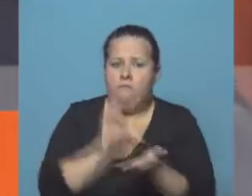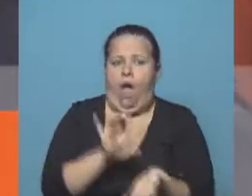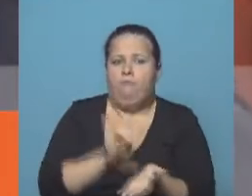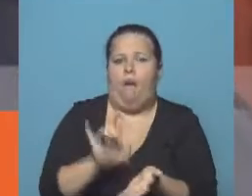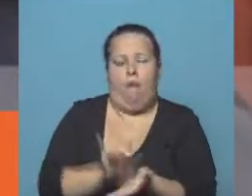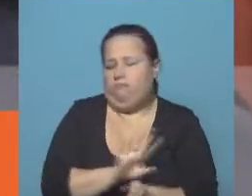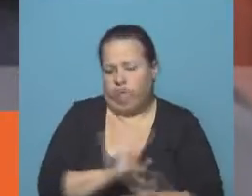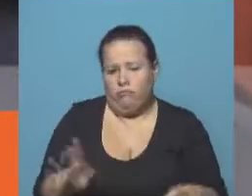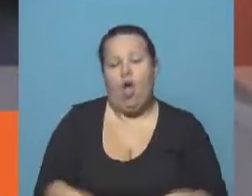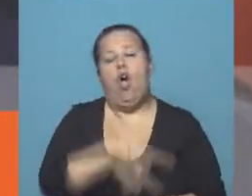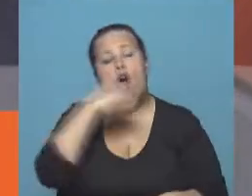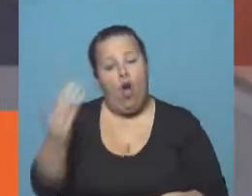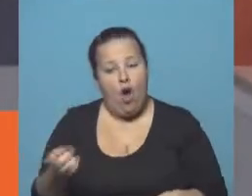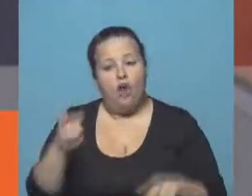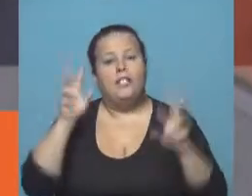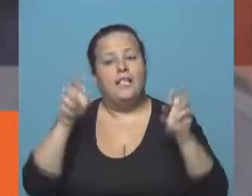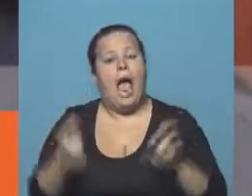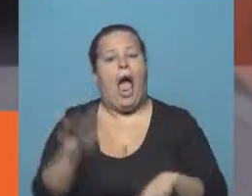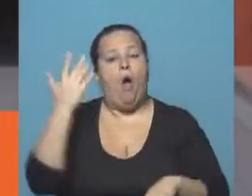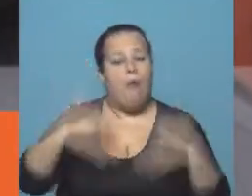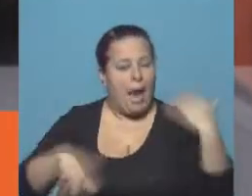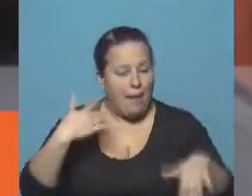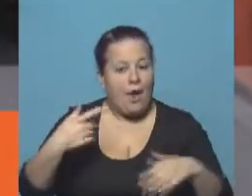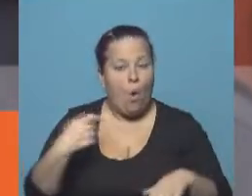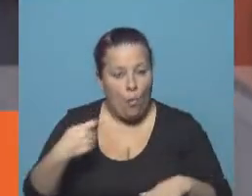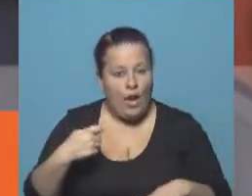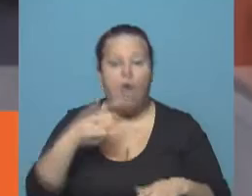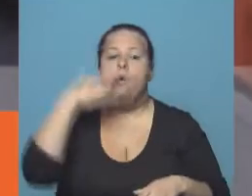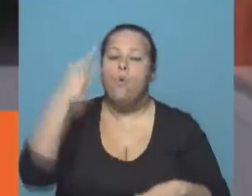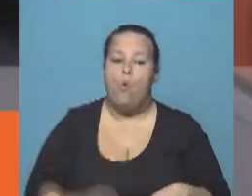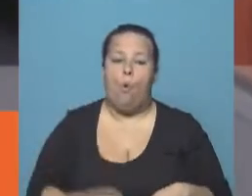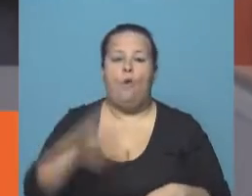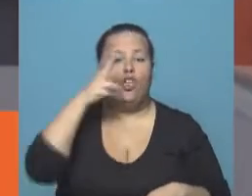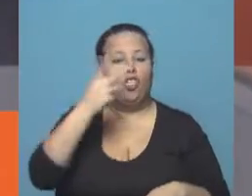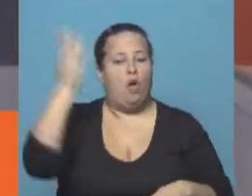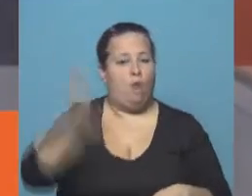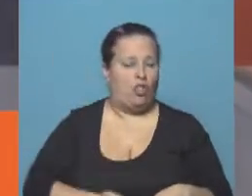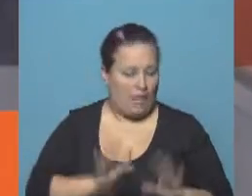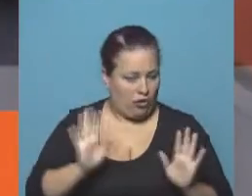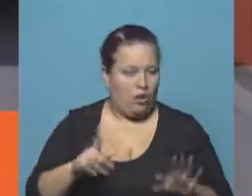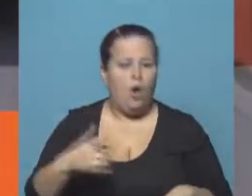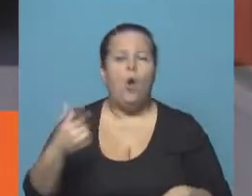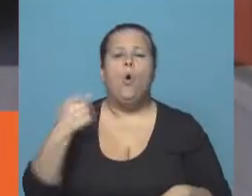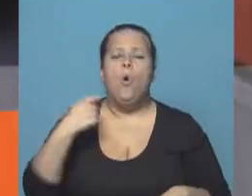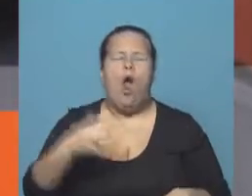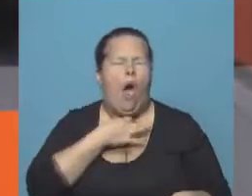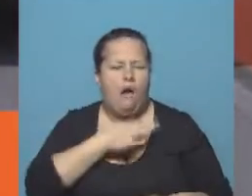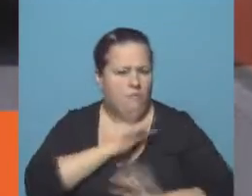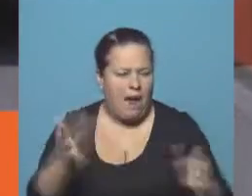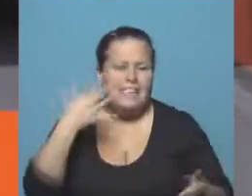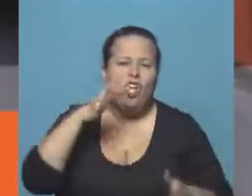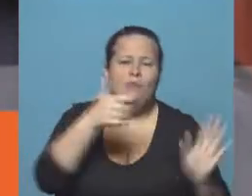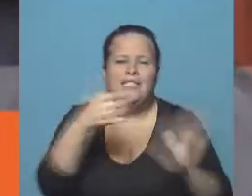gente. El otro punto es el tema de un aumento de emergencia para los jubilados y el cumplimiento del 82% móvil. Los jubilados no dan más con los